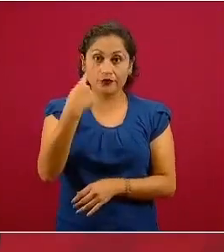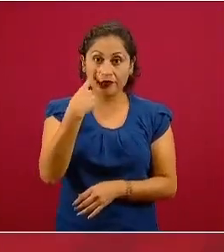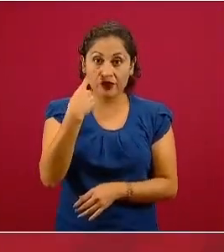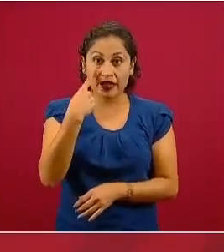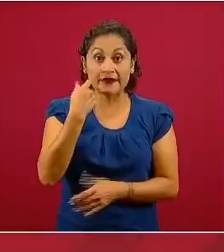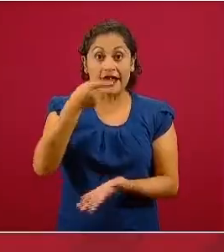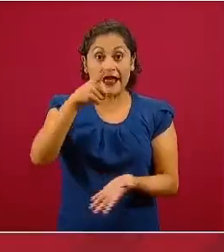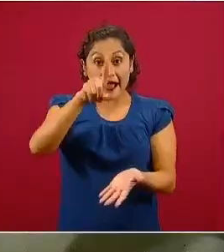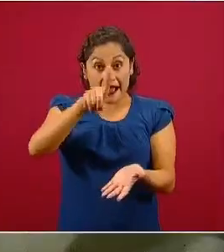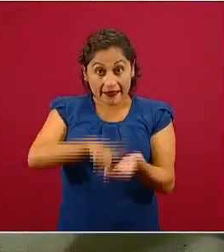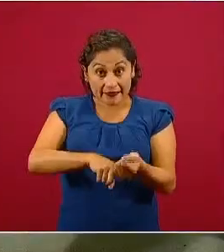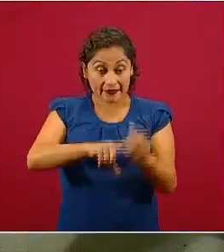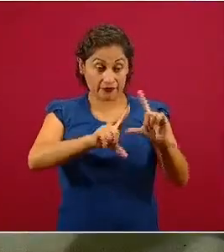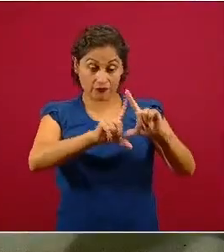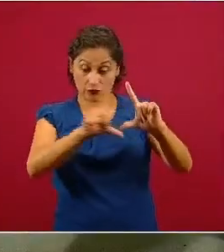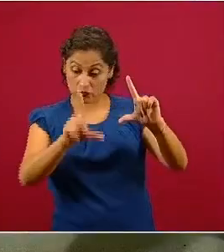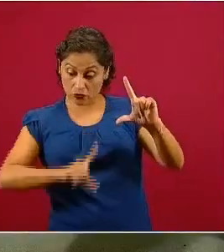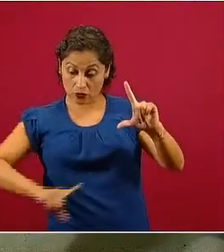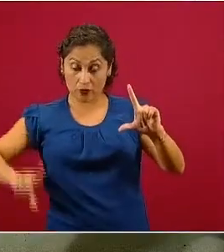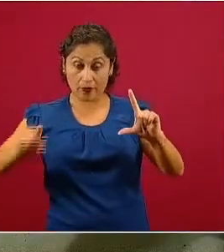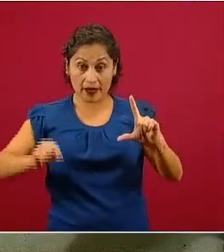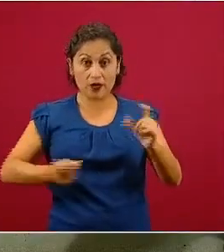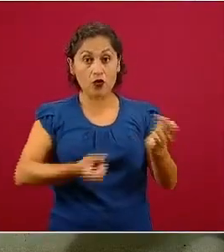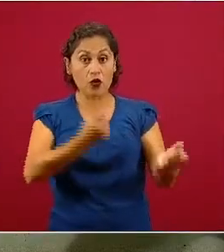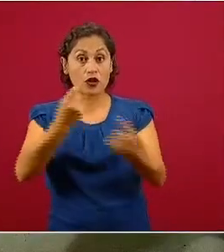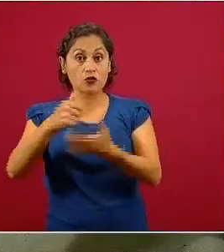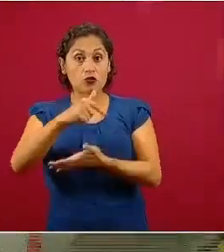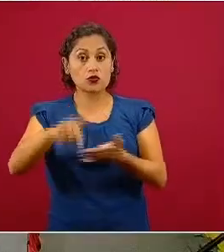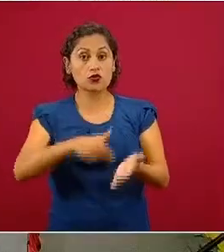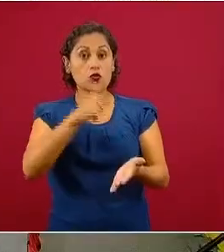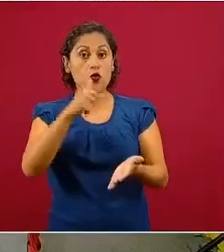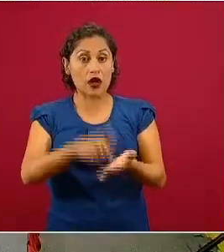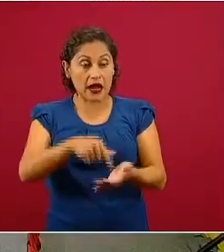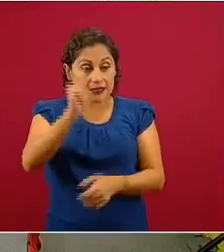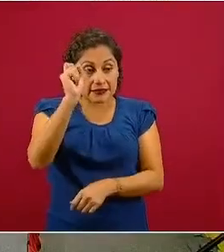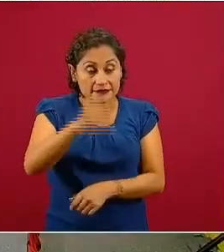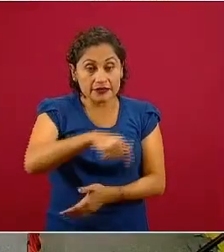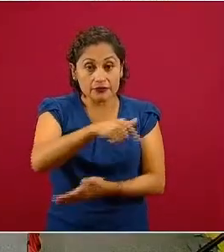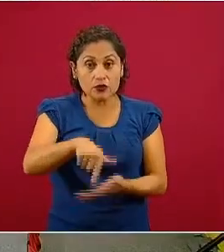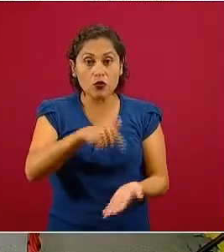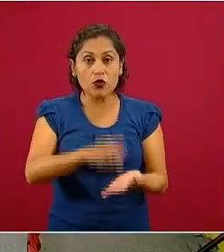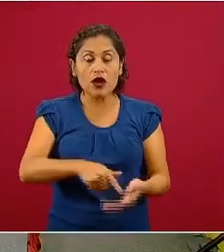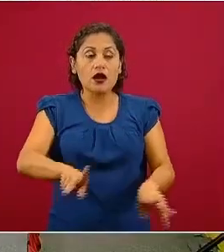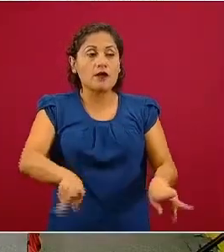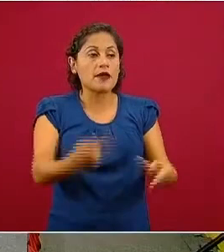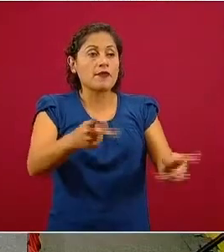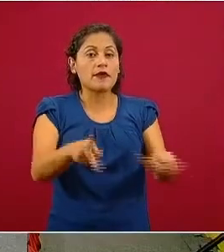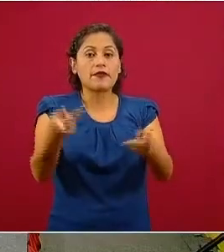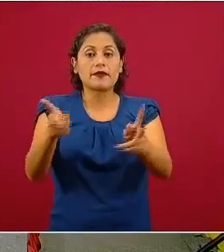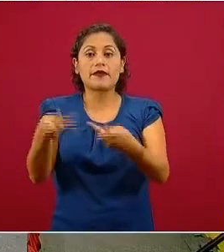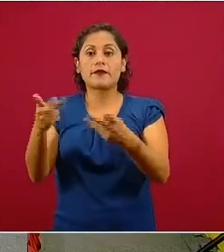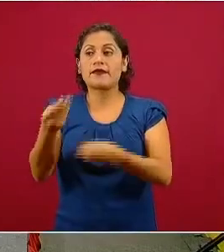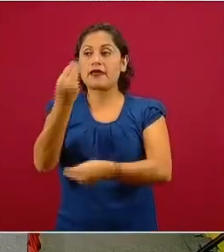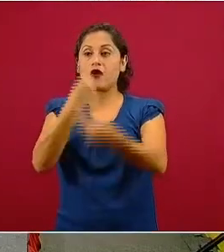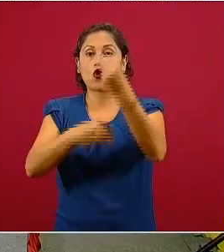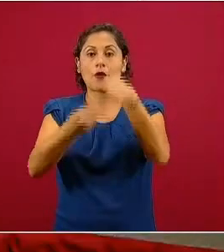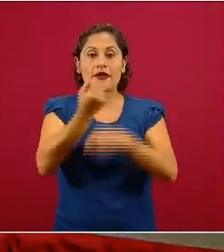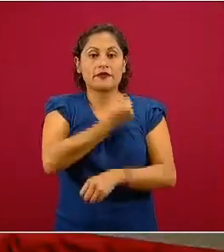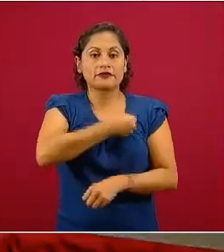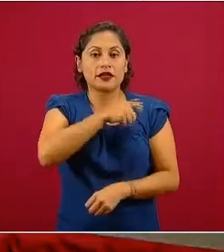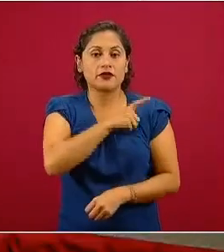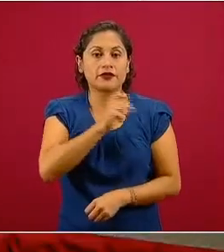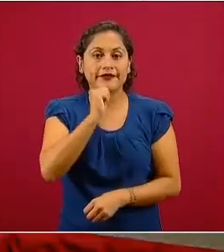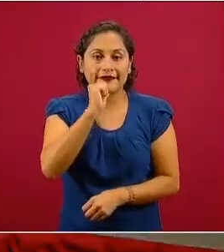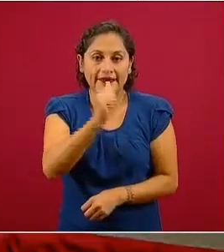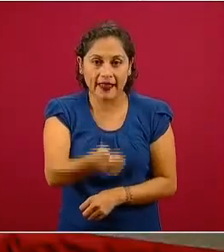tiene un enorme predominio de los productos ultraprocesados, industriales, que no son alimentos porque no tienen una